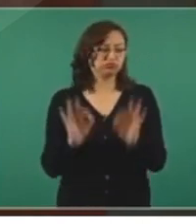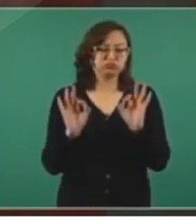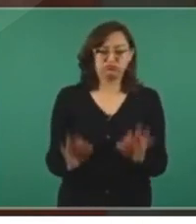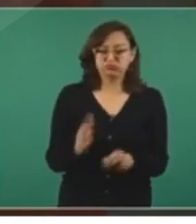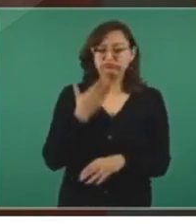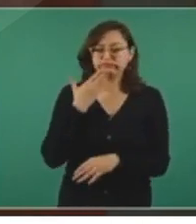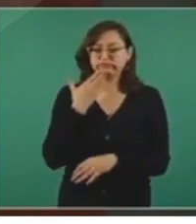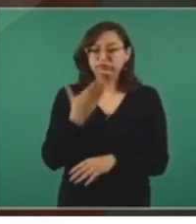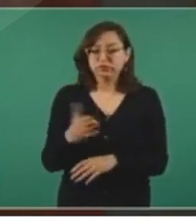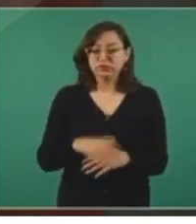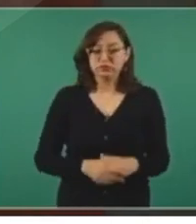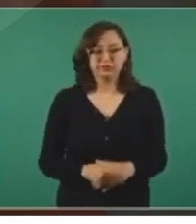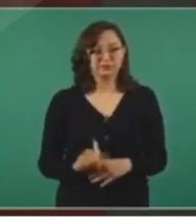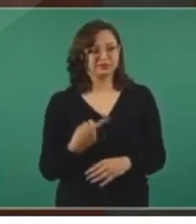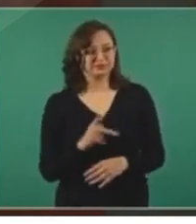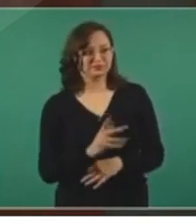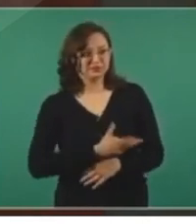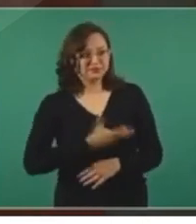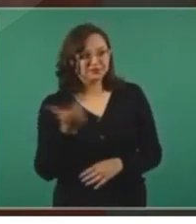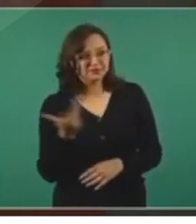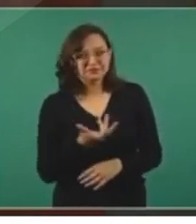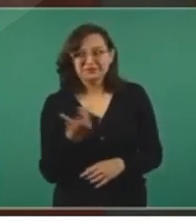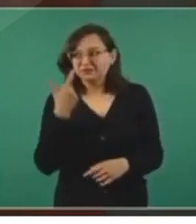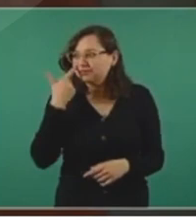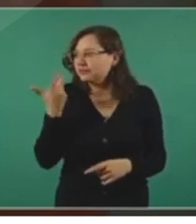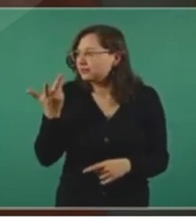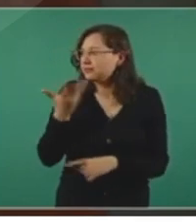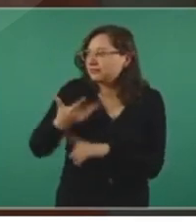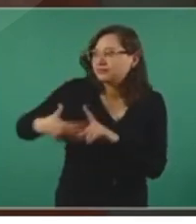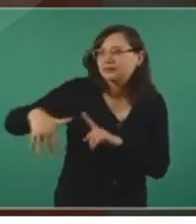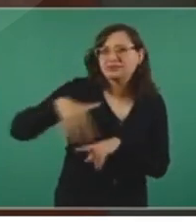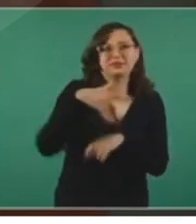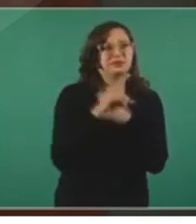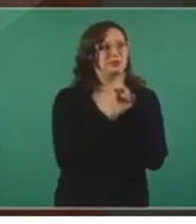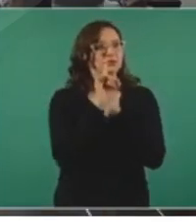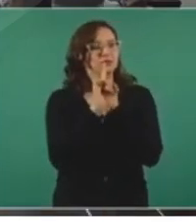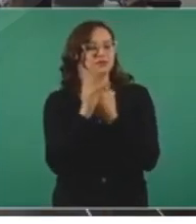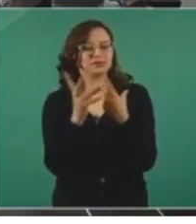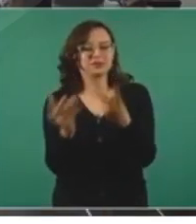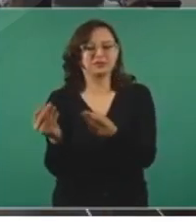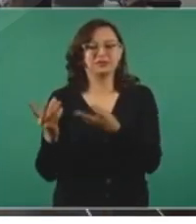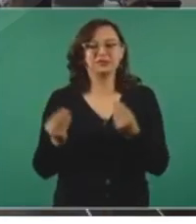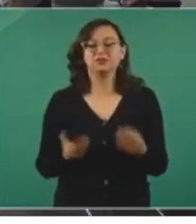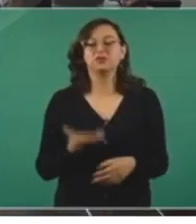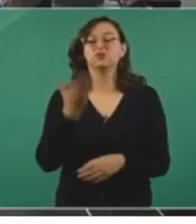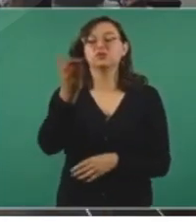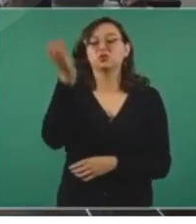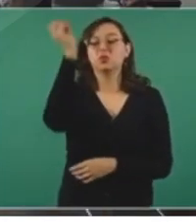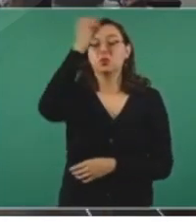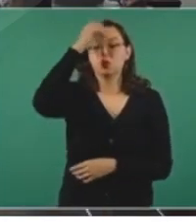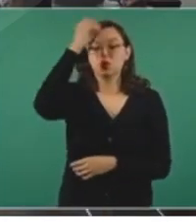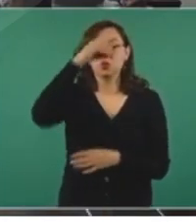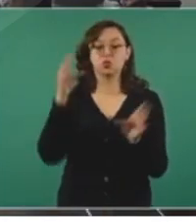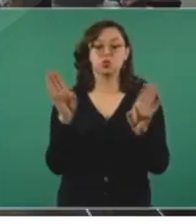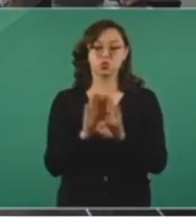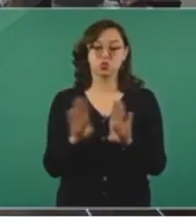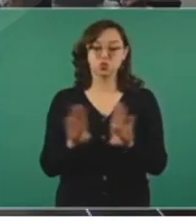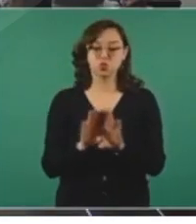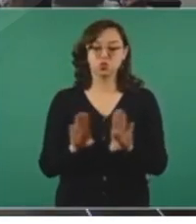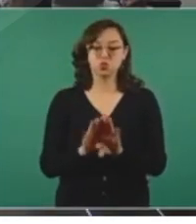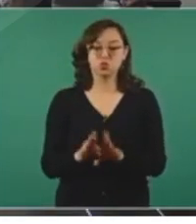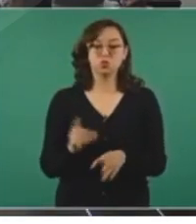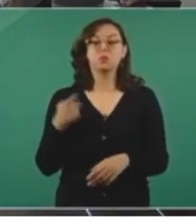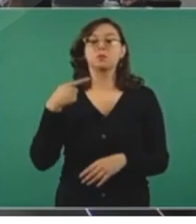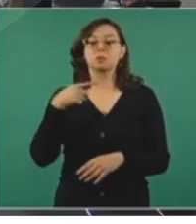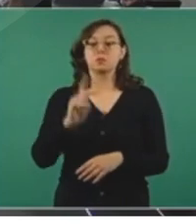Lo desmienten los hechos porque no se resuelven los problemas. Quisiera preguntarle un poco su postura sobre esto, pero para obviar